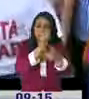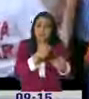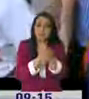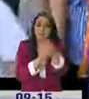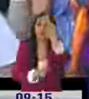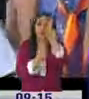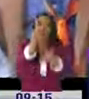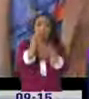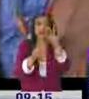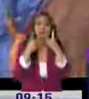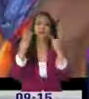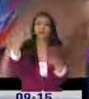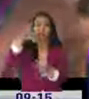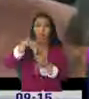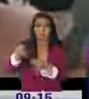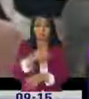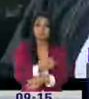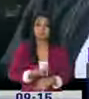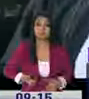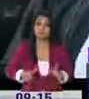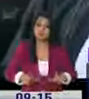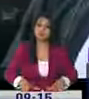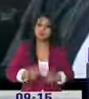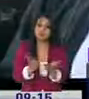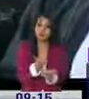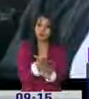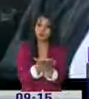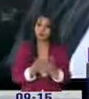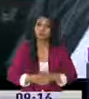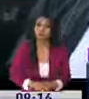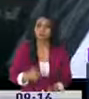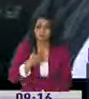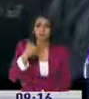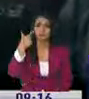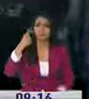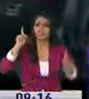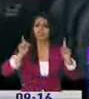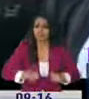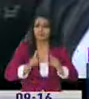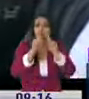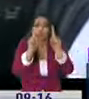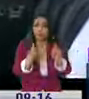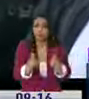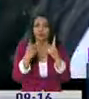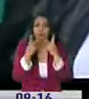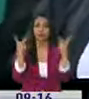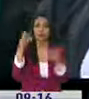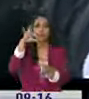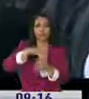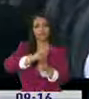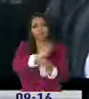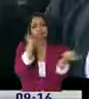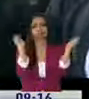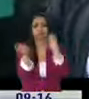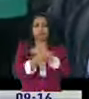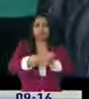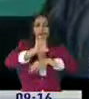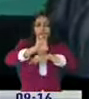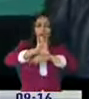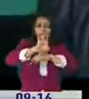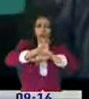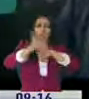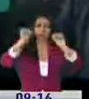popular anunciada por el presidente Lenín Moreno. Nosotros sí creemos que debe de haber una consulta popular para que haya cambios en el país. Por